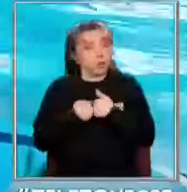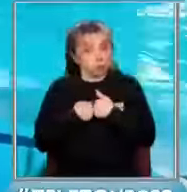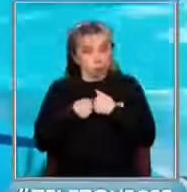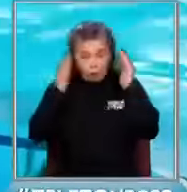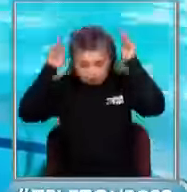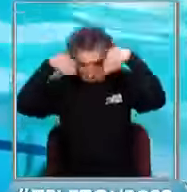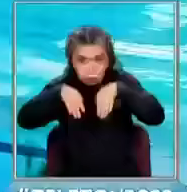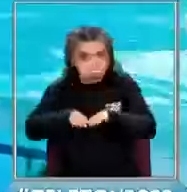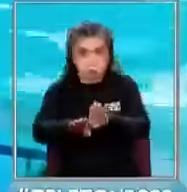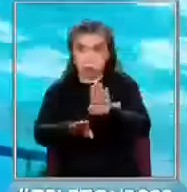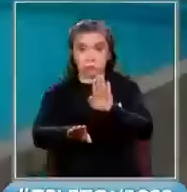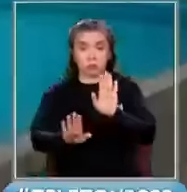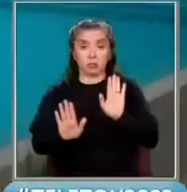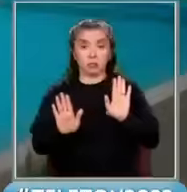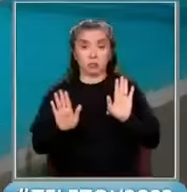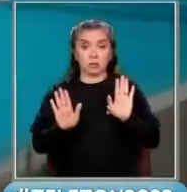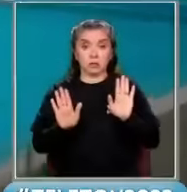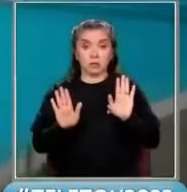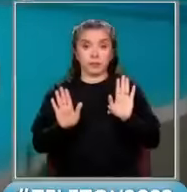agua.